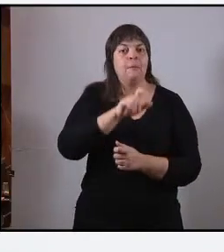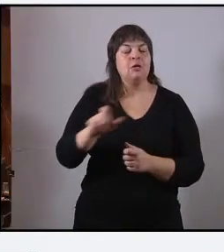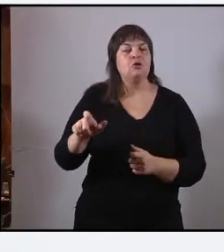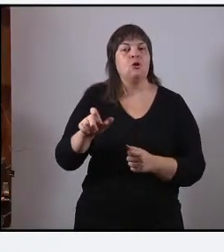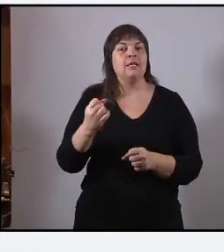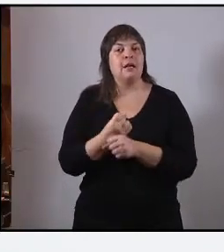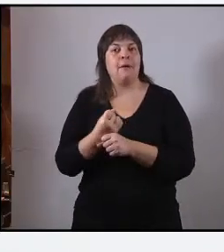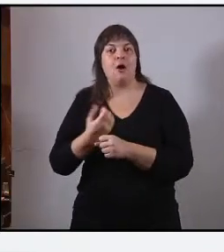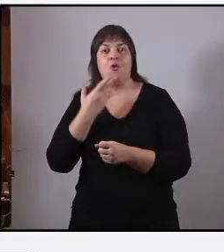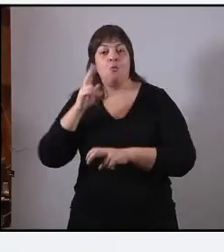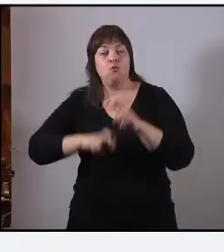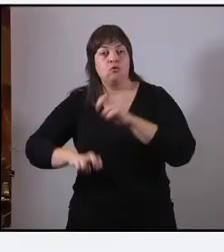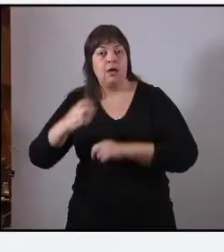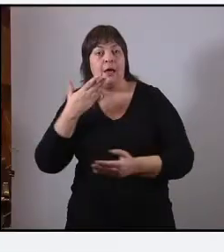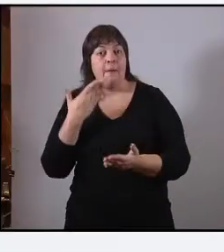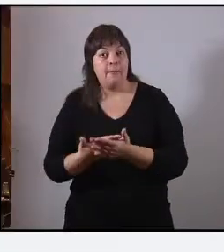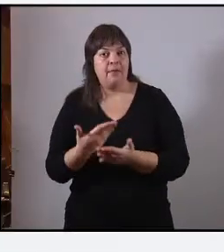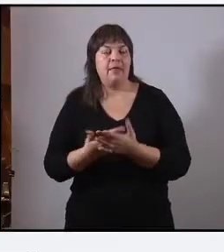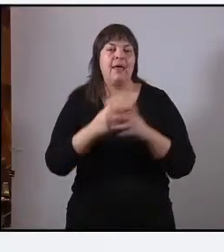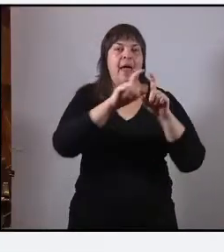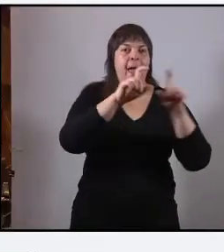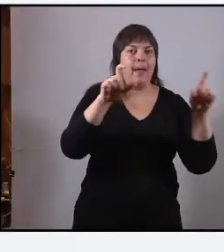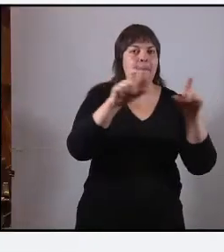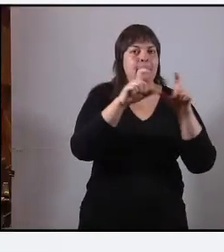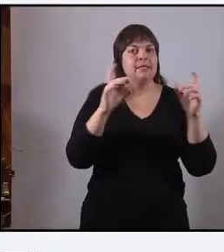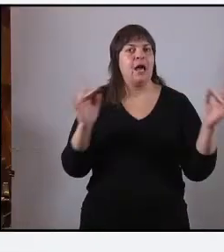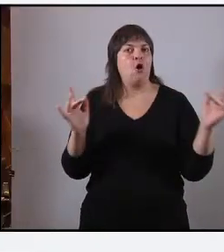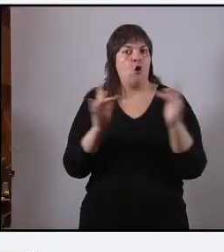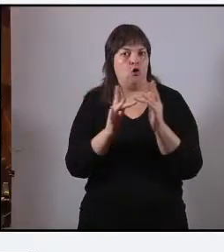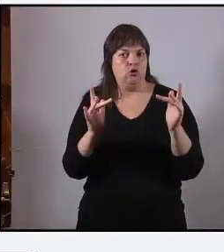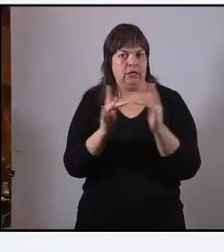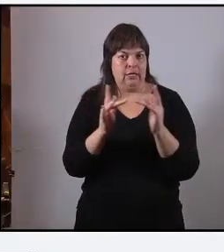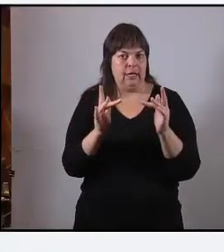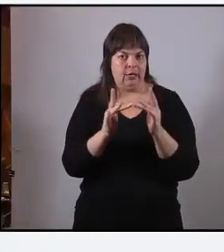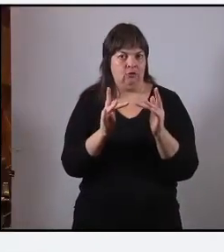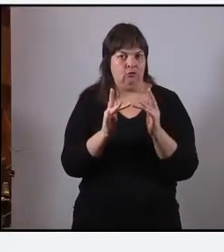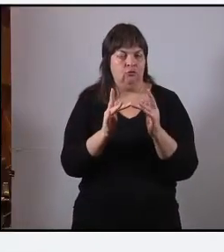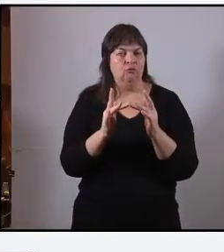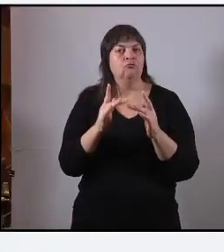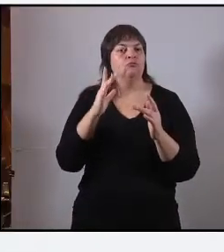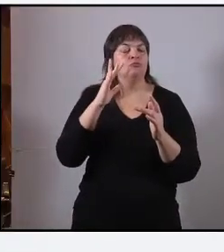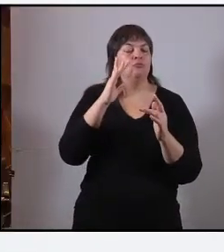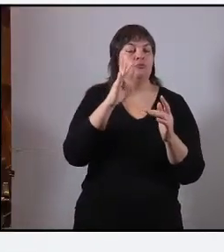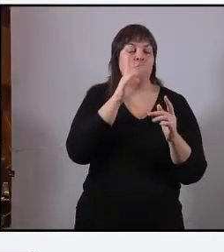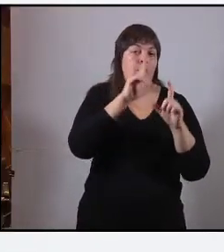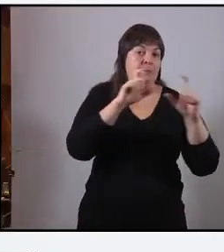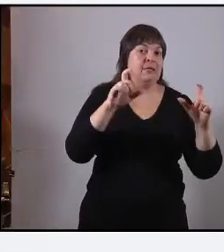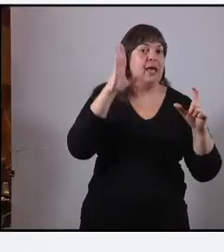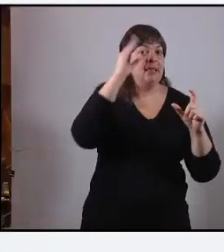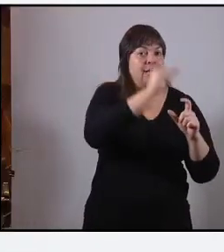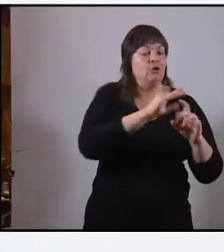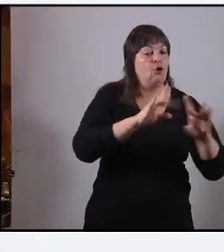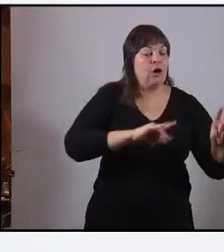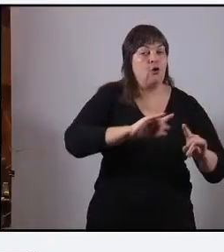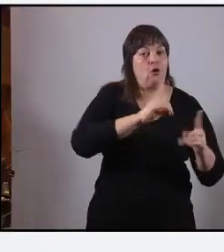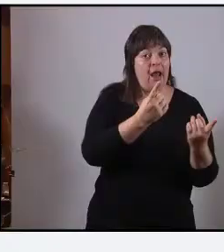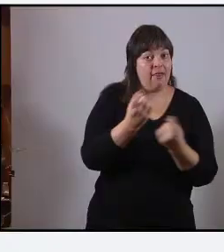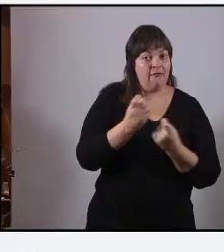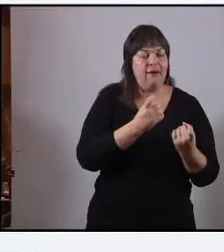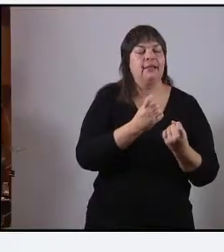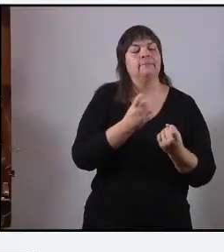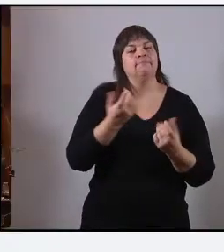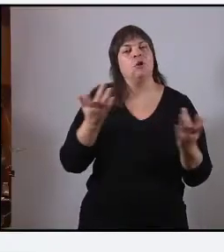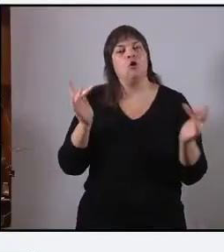demandantes de empleo con las empresas que necesitan todo ese talento en nuestra región. Se trata de